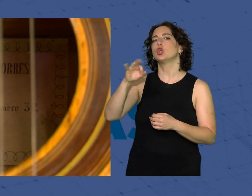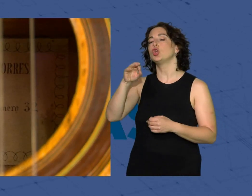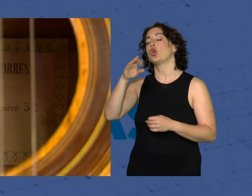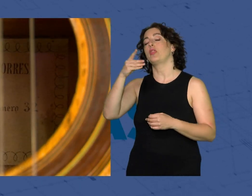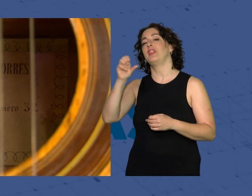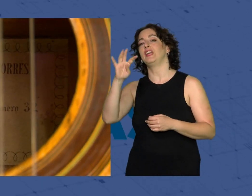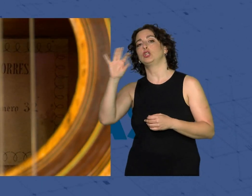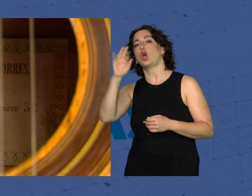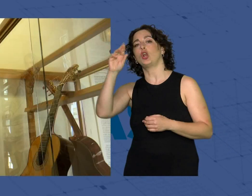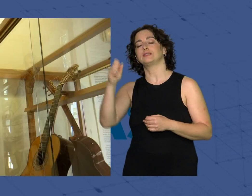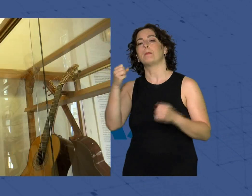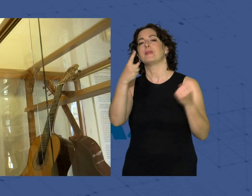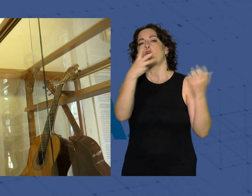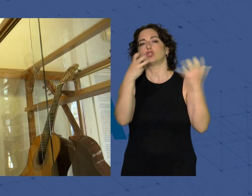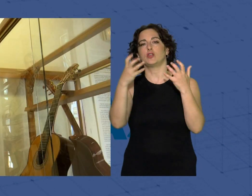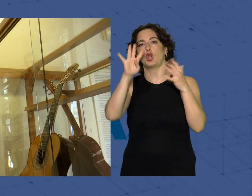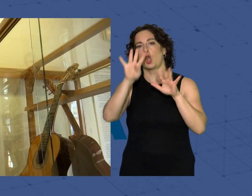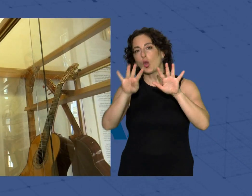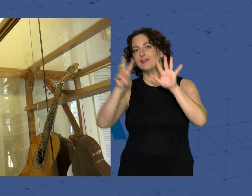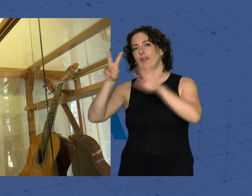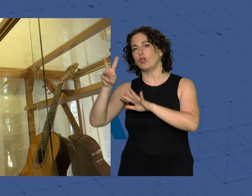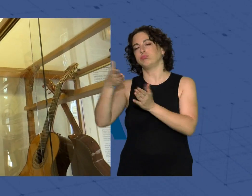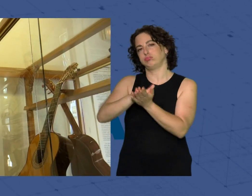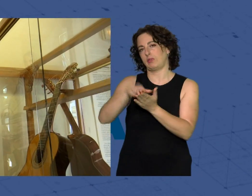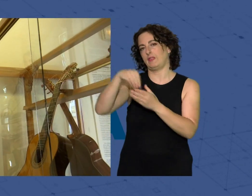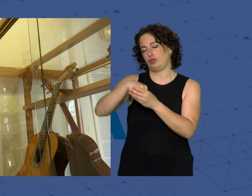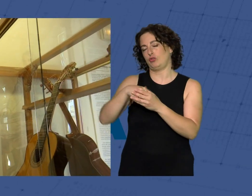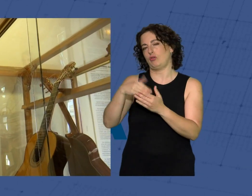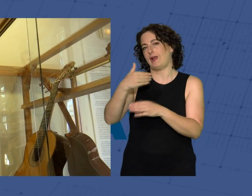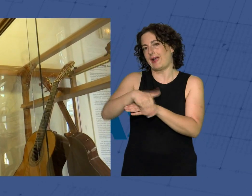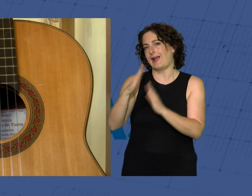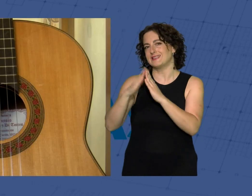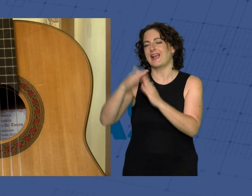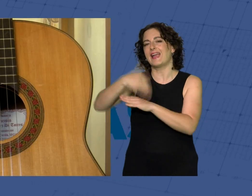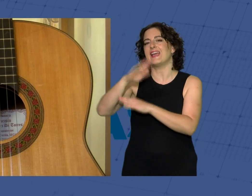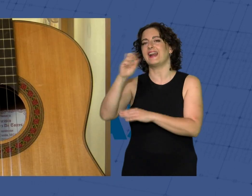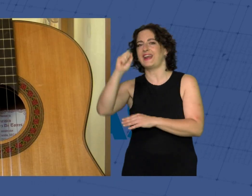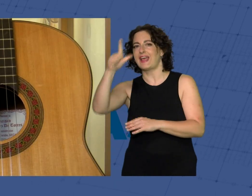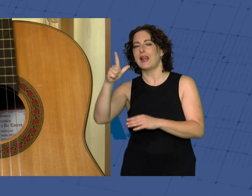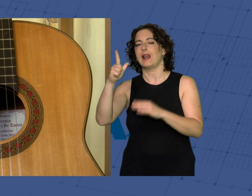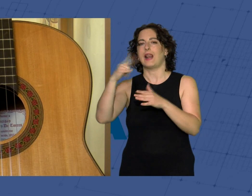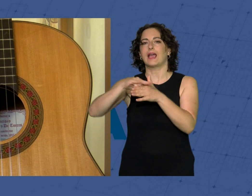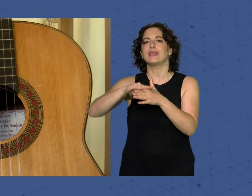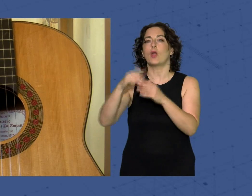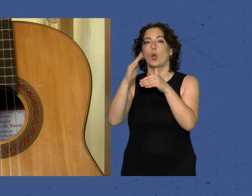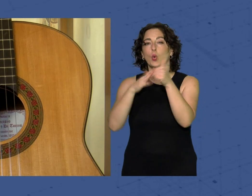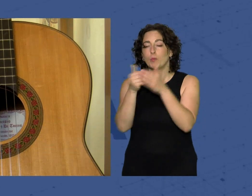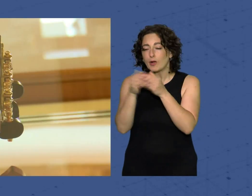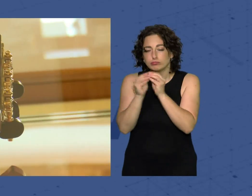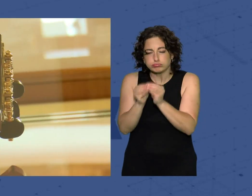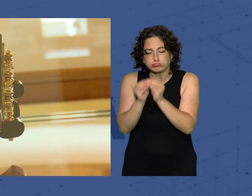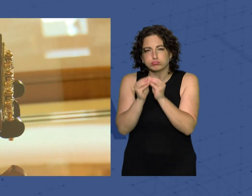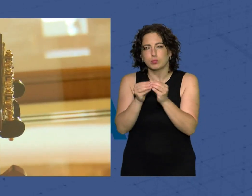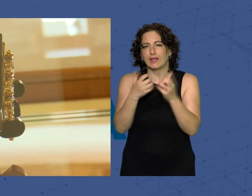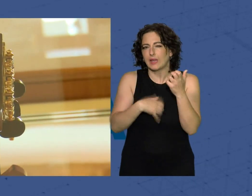1892, en esta casa de la calle Real de la Cañada, donde construía sus guitarras, una a una, una labor